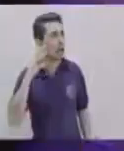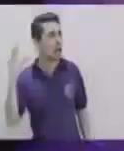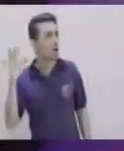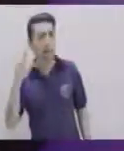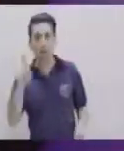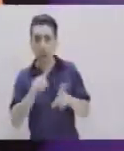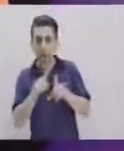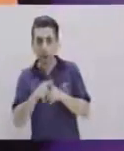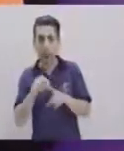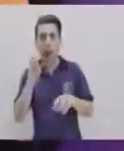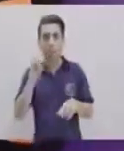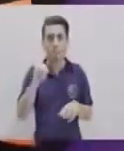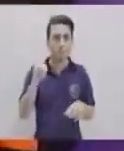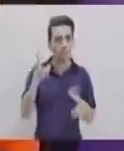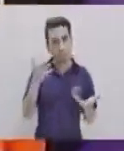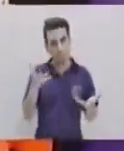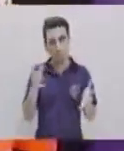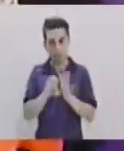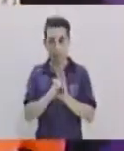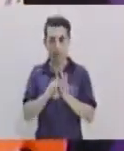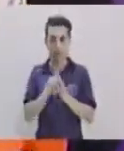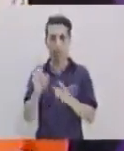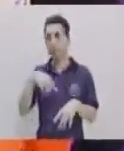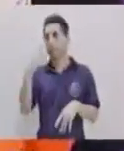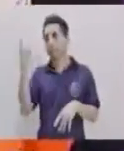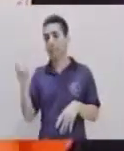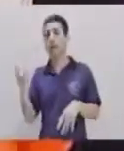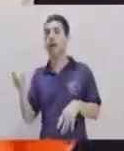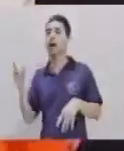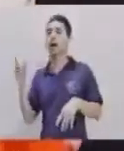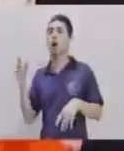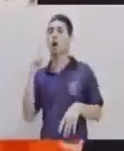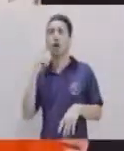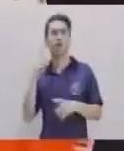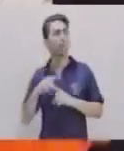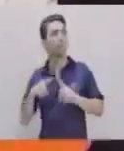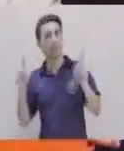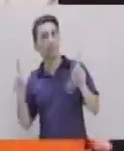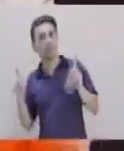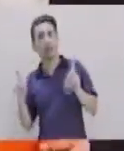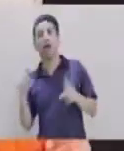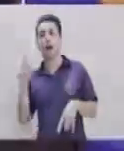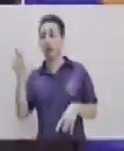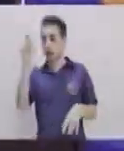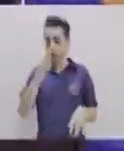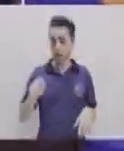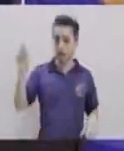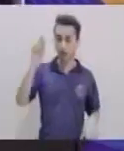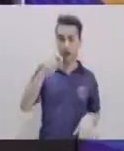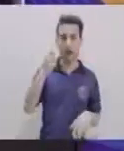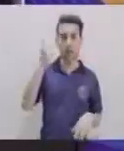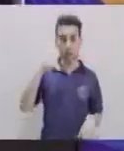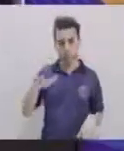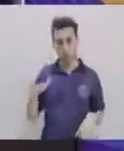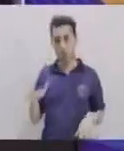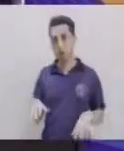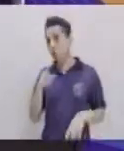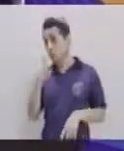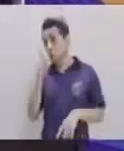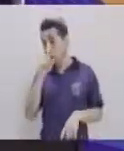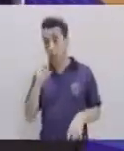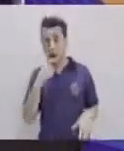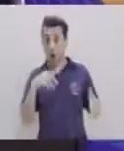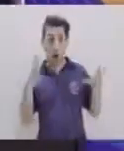similares y de color azul los sonidos diferentes. Ahora bien, si no